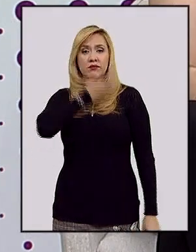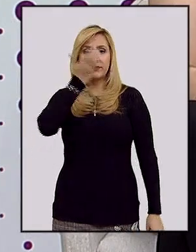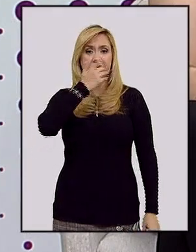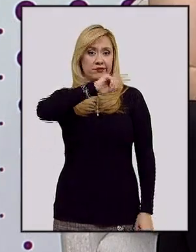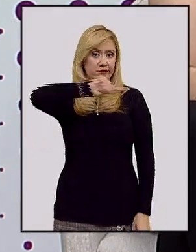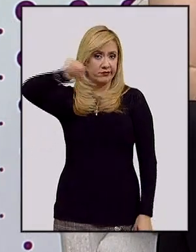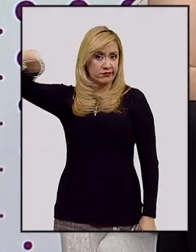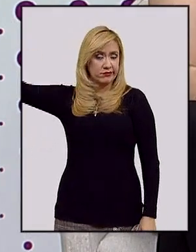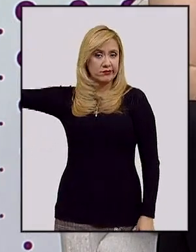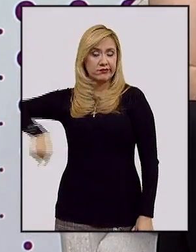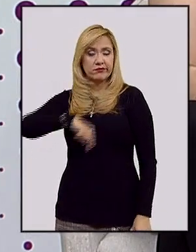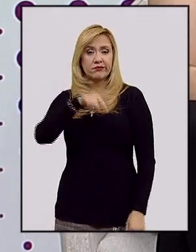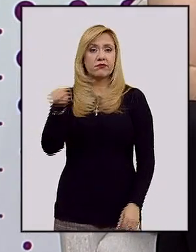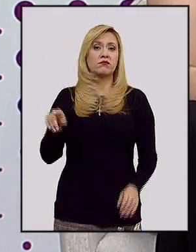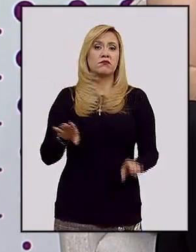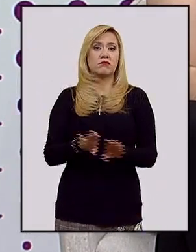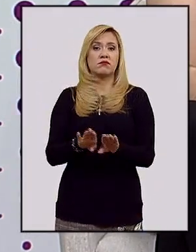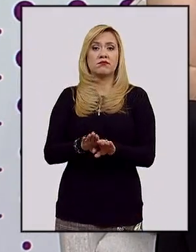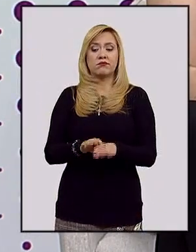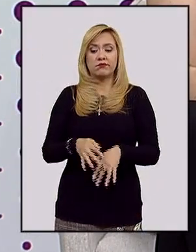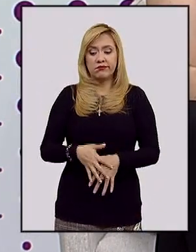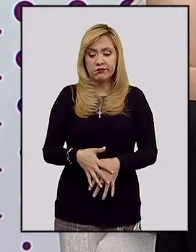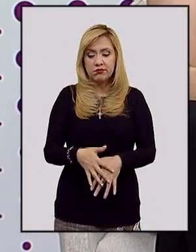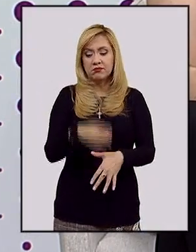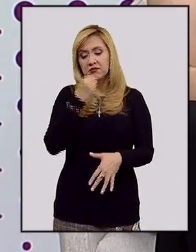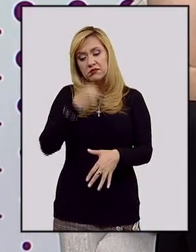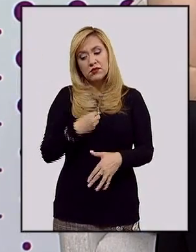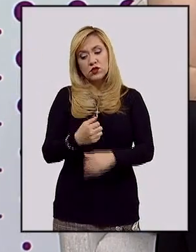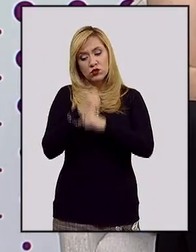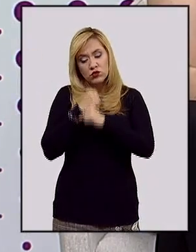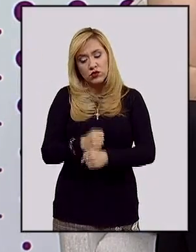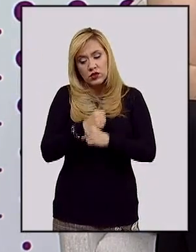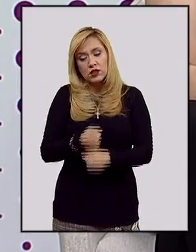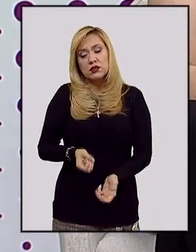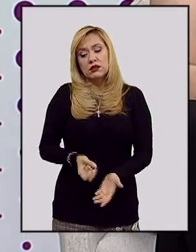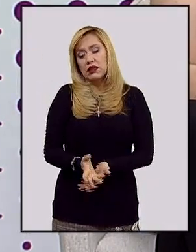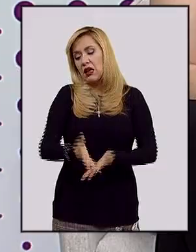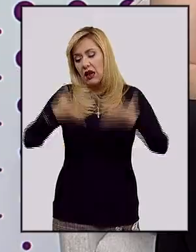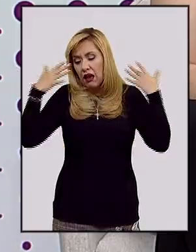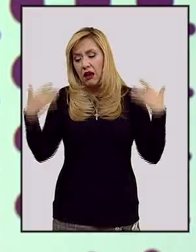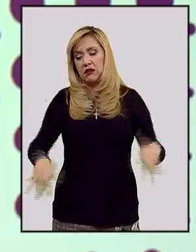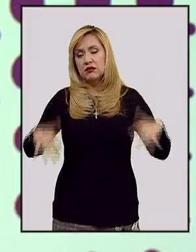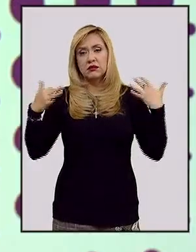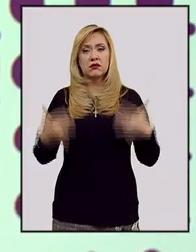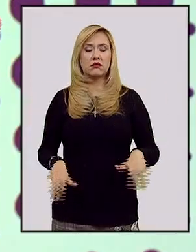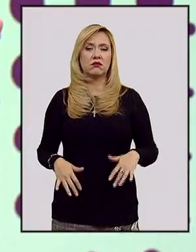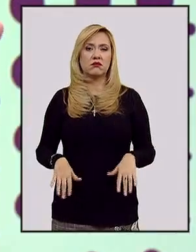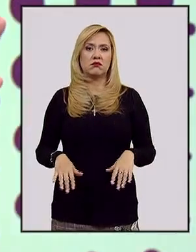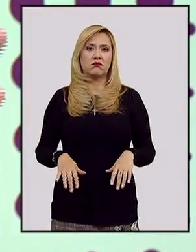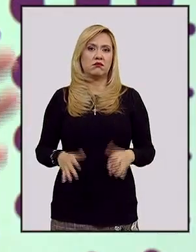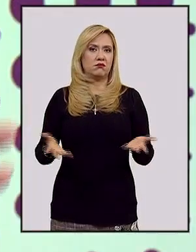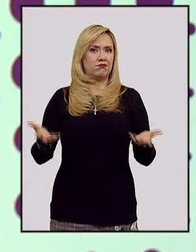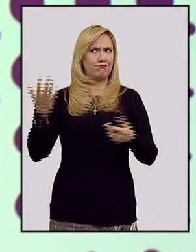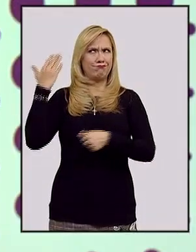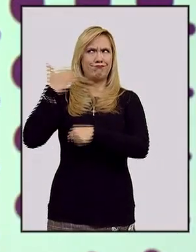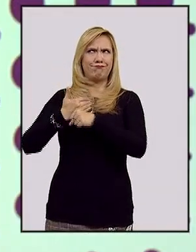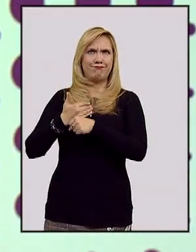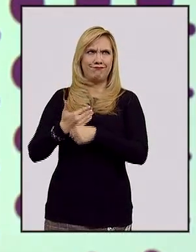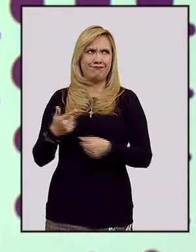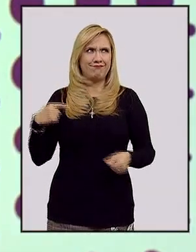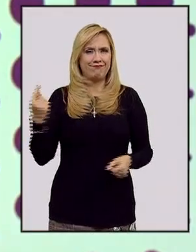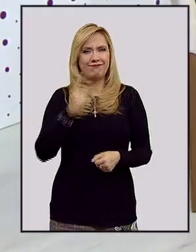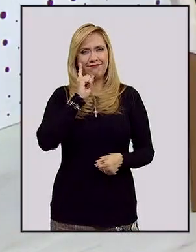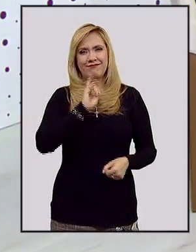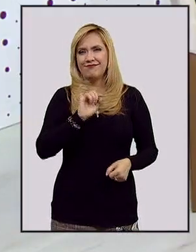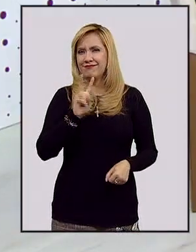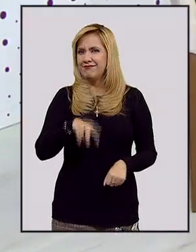en que vivimos estos procesos que hay que sufrir y que el parto va a ser doloroso. Claro, y que es una condena que tenemos las mujeres, ¿no?